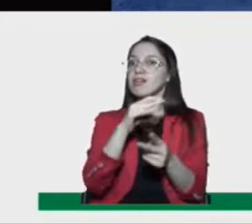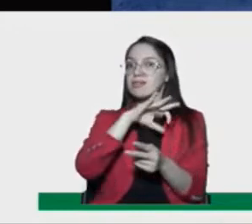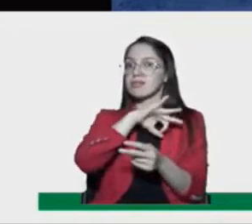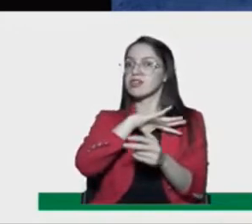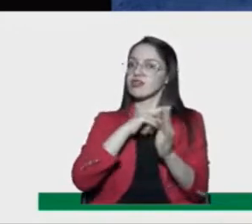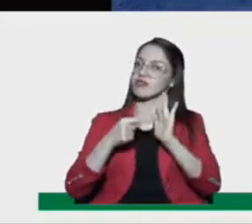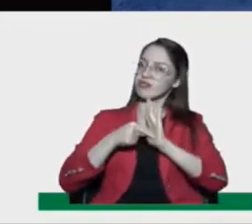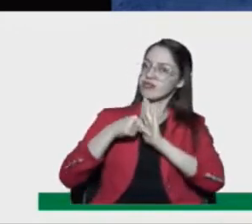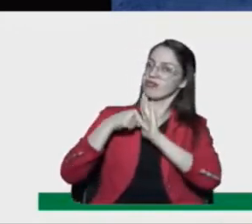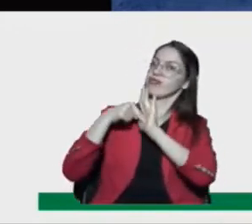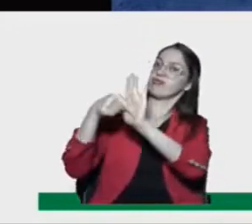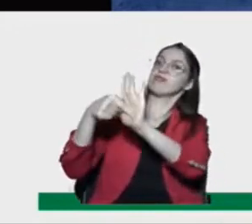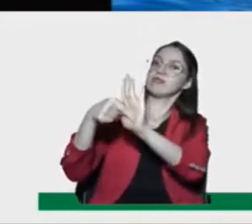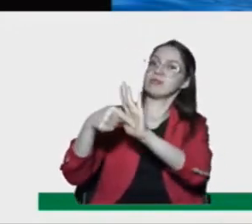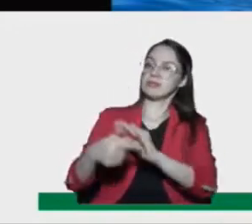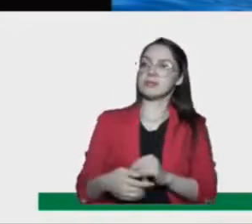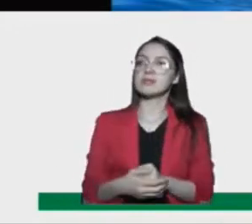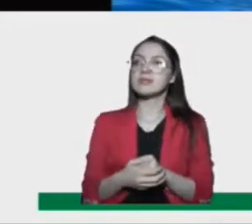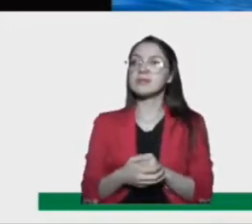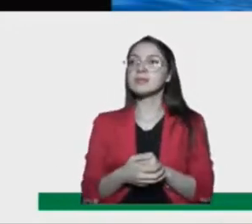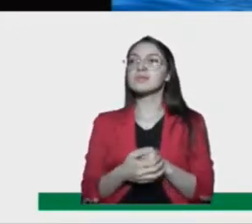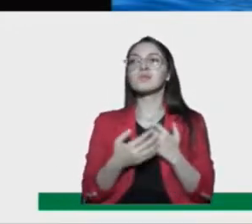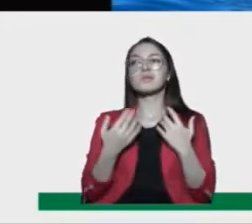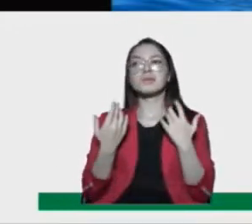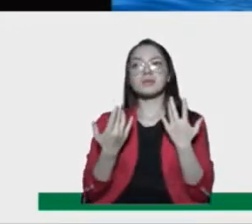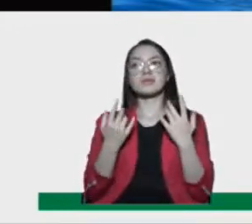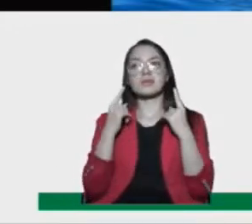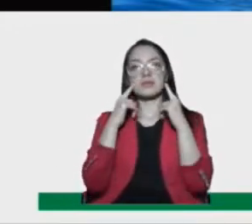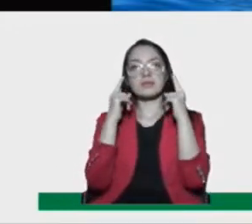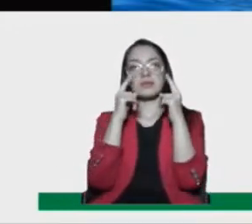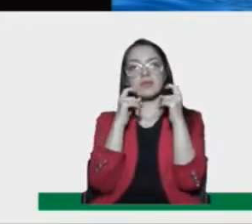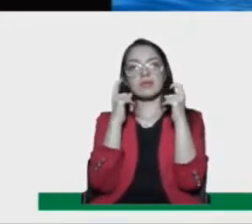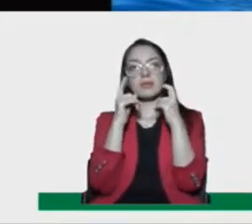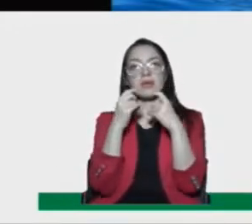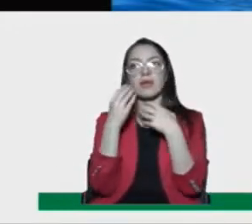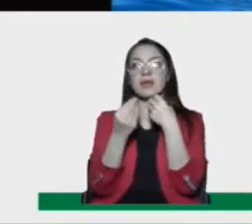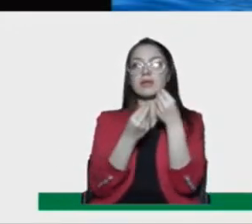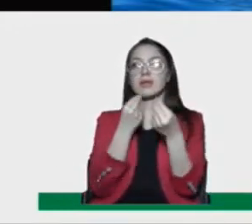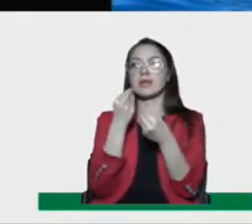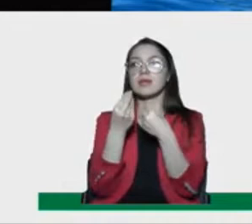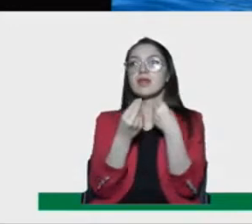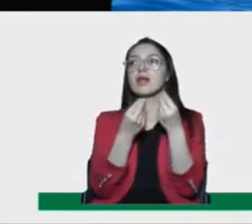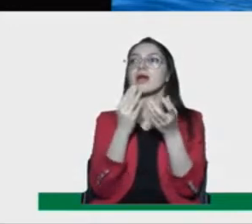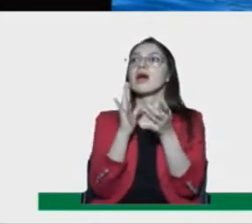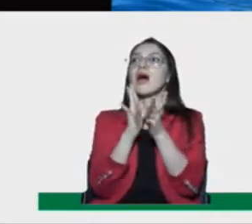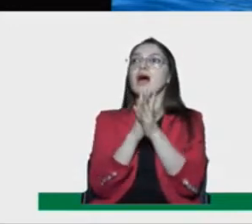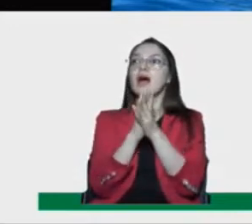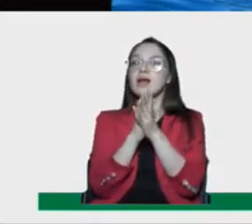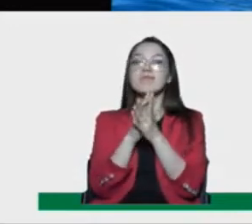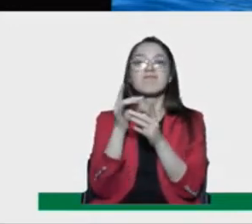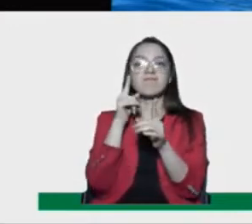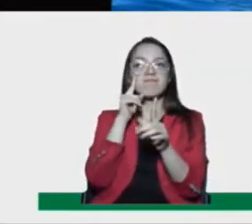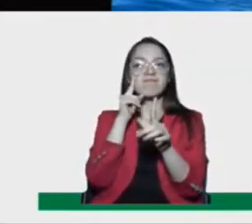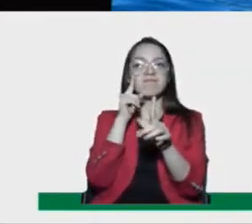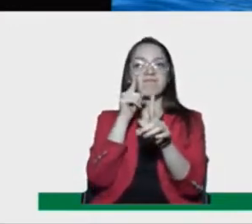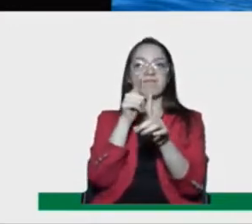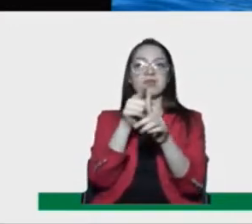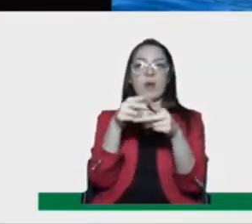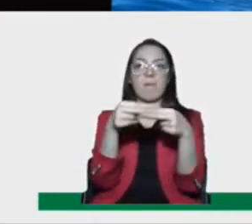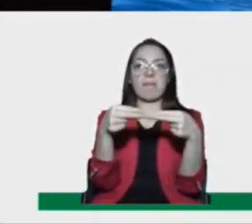y ahí nos decidimos comenzar a trabajar y nos colocamos una meta